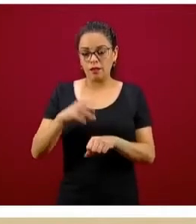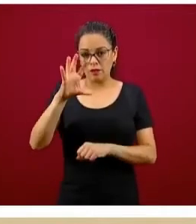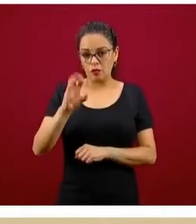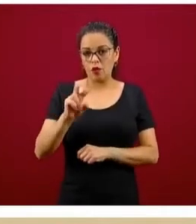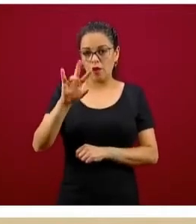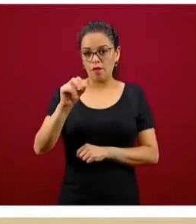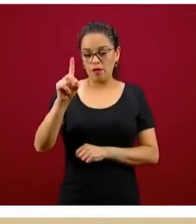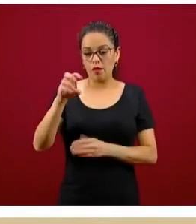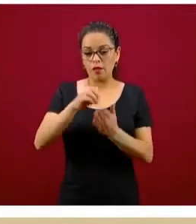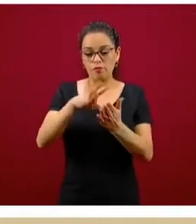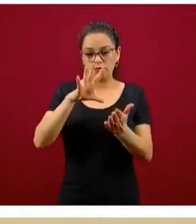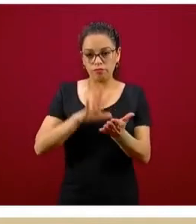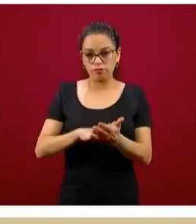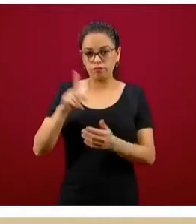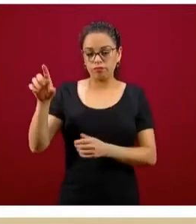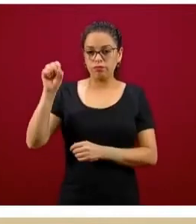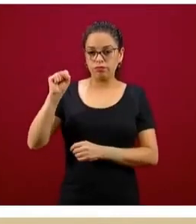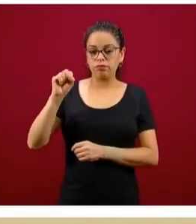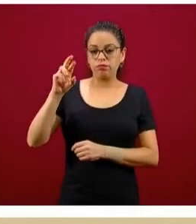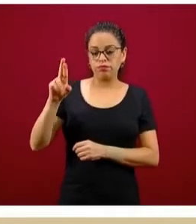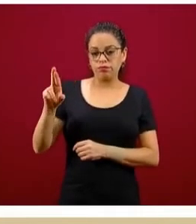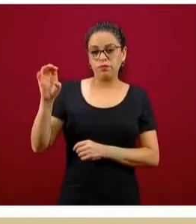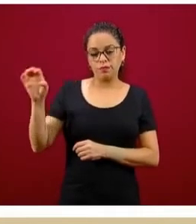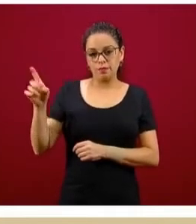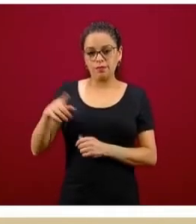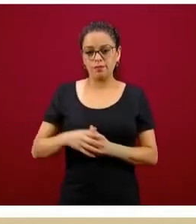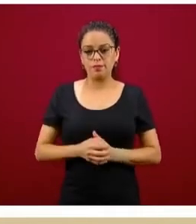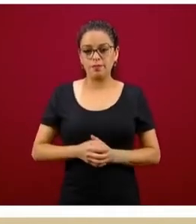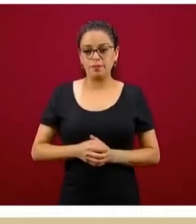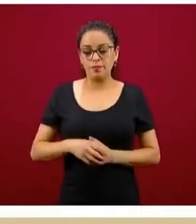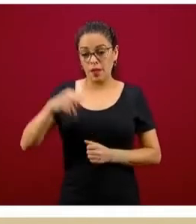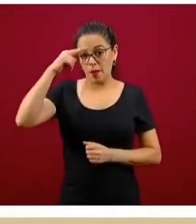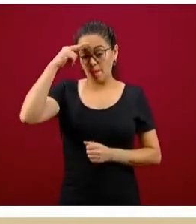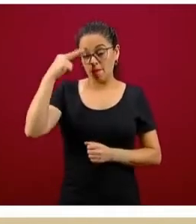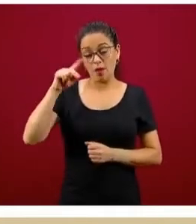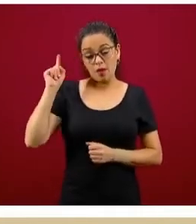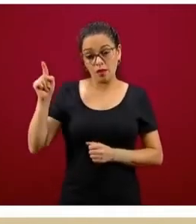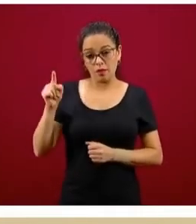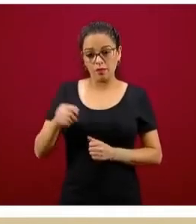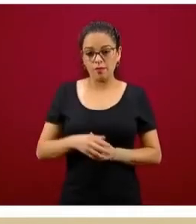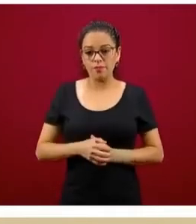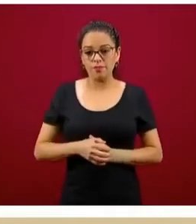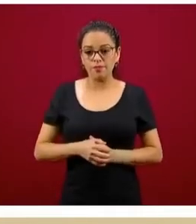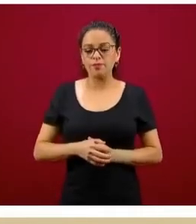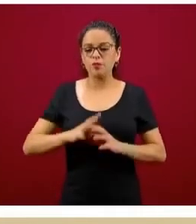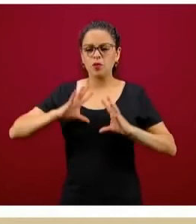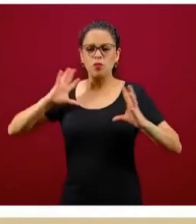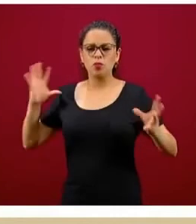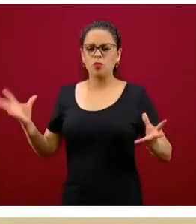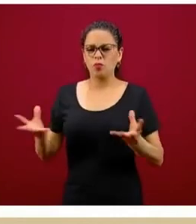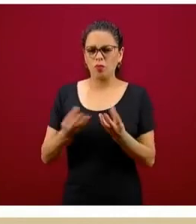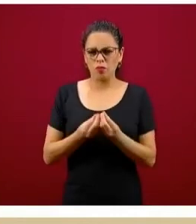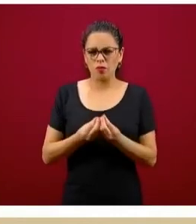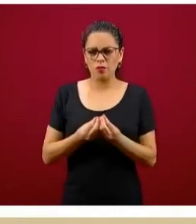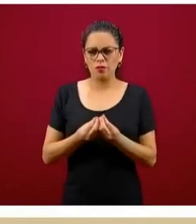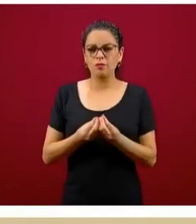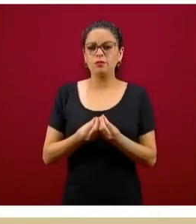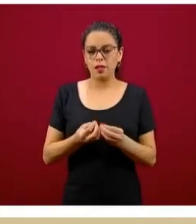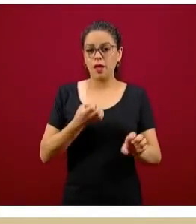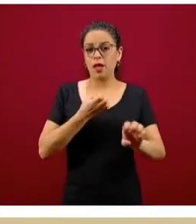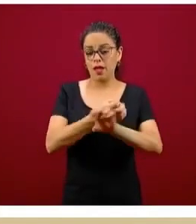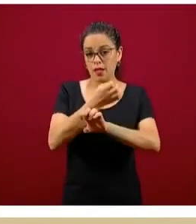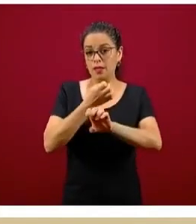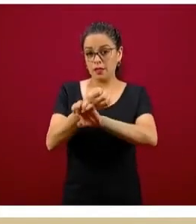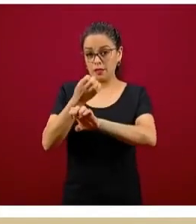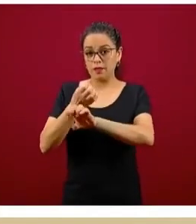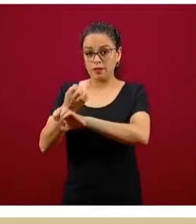el Servicio Exterior Mexicano. Y como punto de comparación tenemos los totales estatales, se refiere al total de